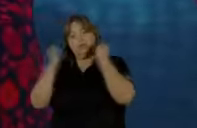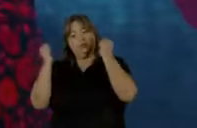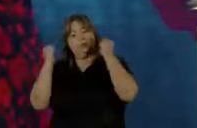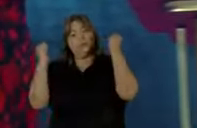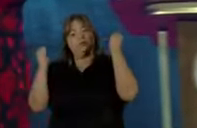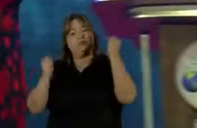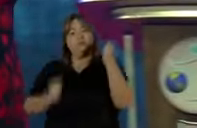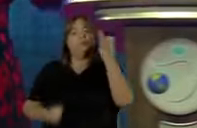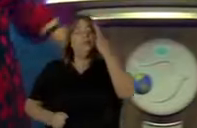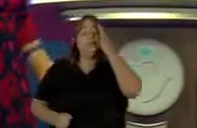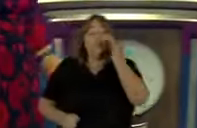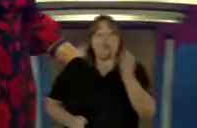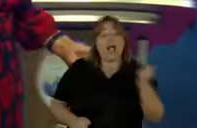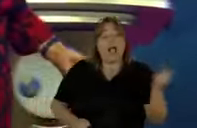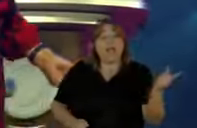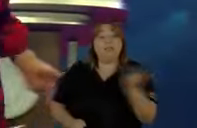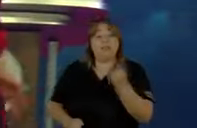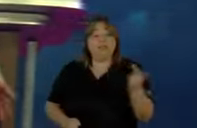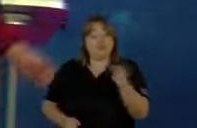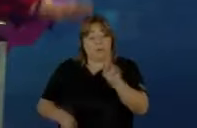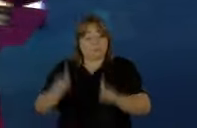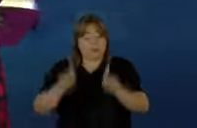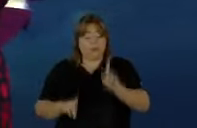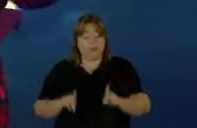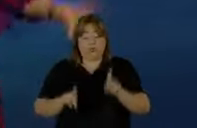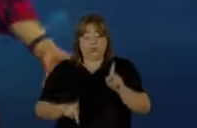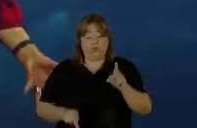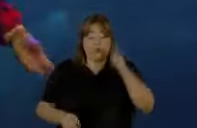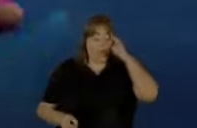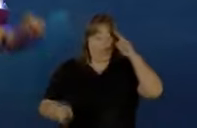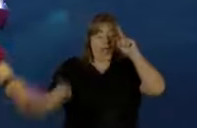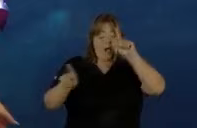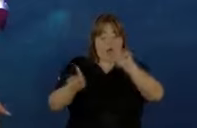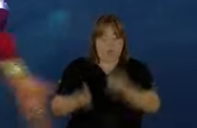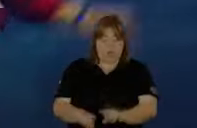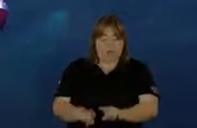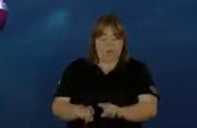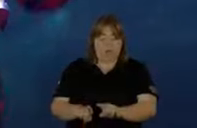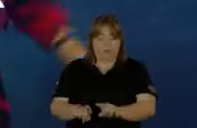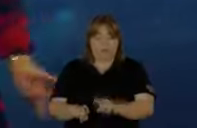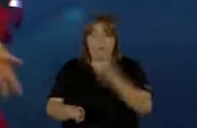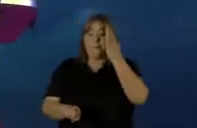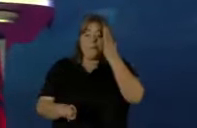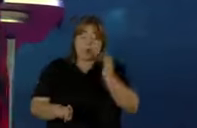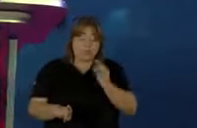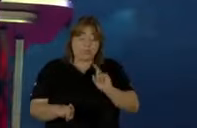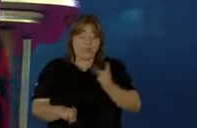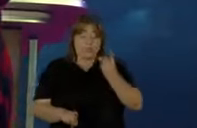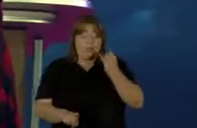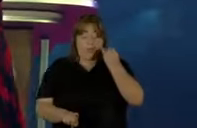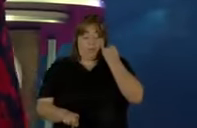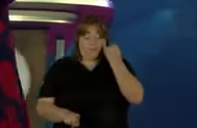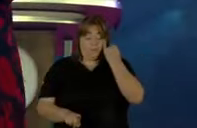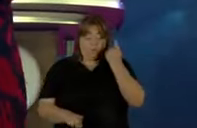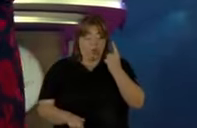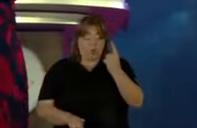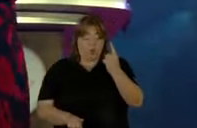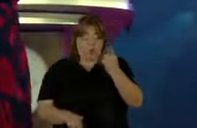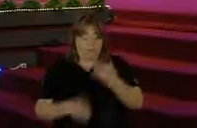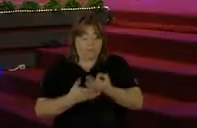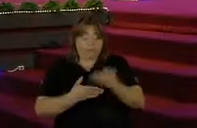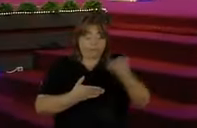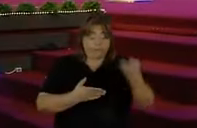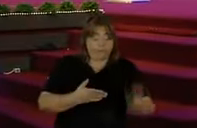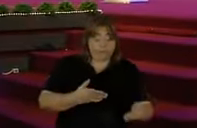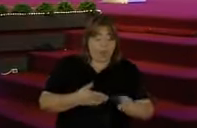eso andarán dos juntos si no están en acuerdo. Dice que es mejor dos que uno, porque si uno se calla, el otro lo levanta. En otras palabras, la familia